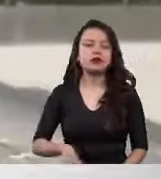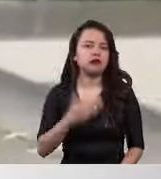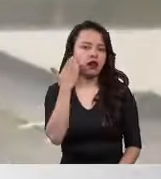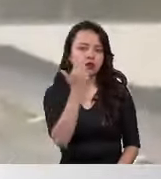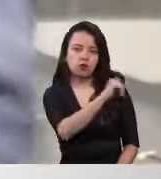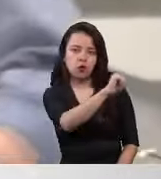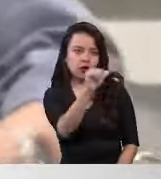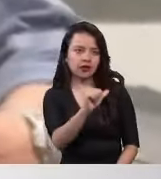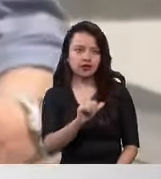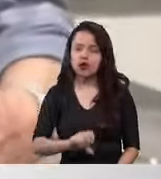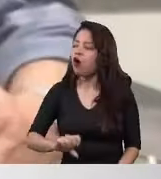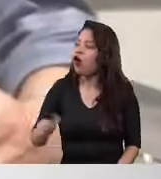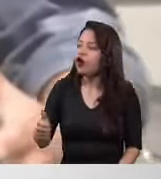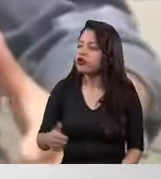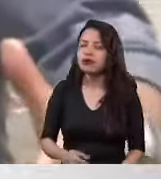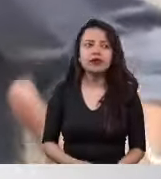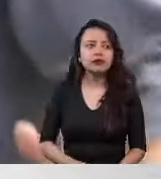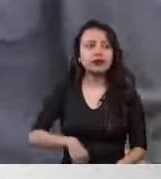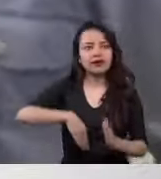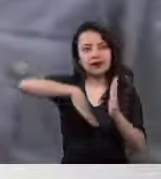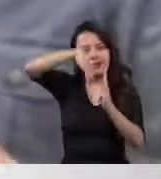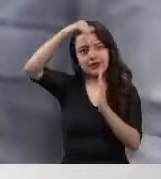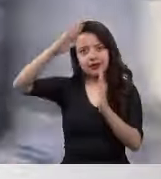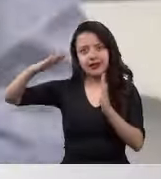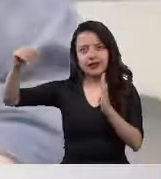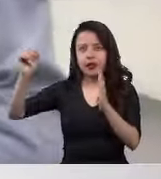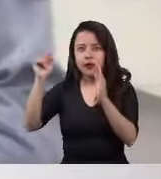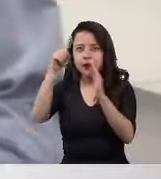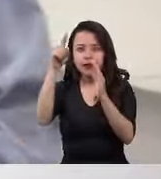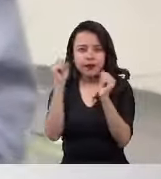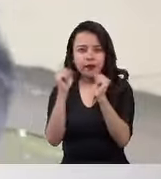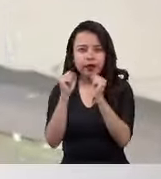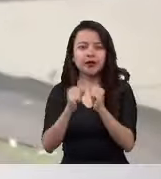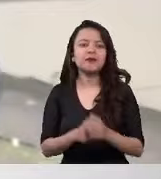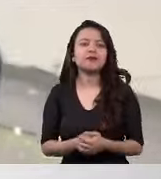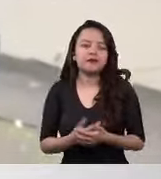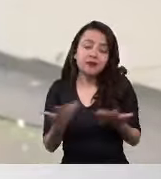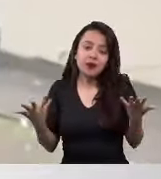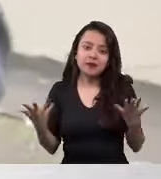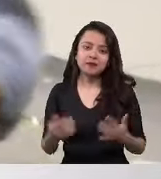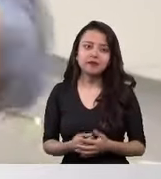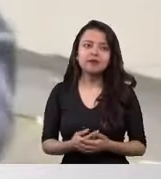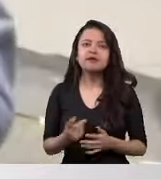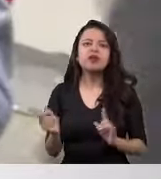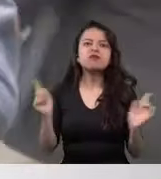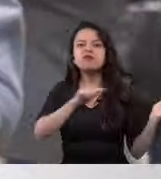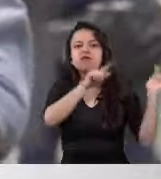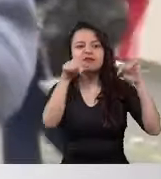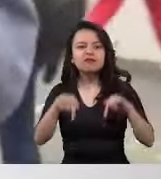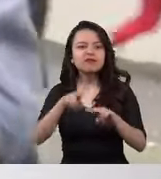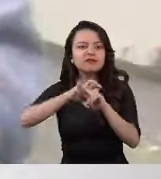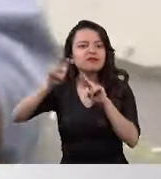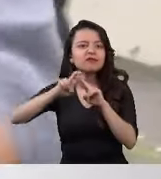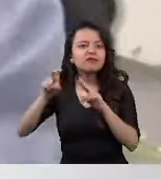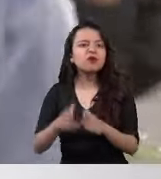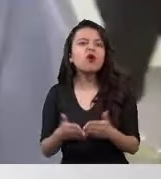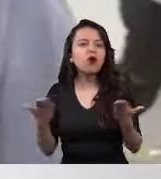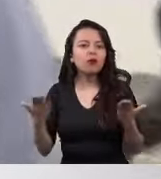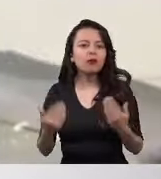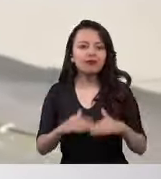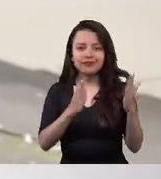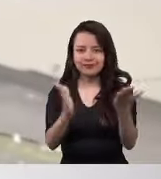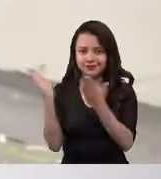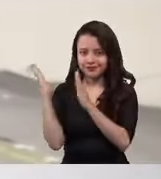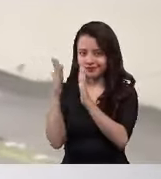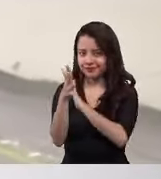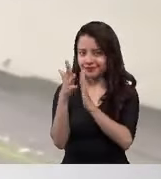Bueno, otro atractivo. El Nevado. El Nevado. Bueno, hay muchos, pero ¿cómo llegar a Caldas? ¿Cómo venir a Manizales? Vean, aquí hemos preparado este